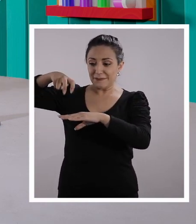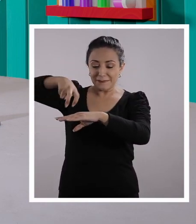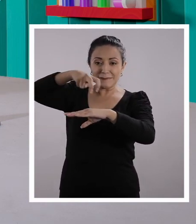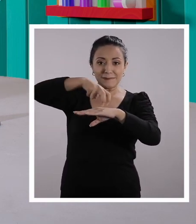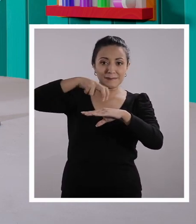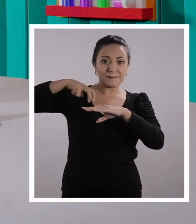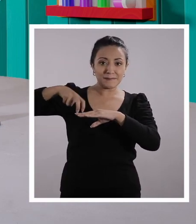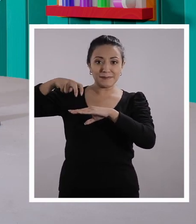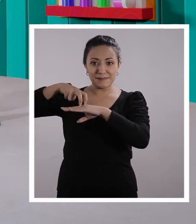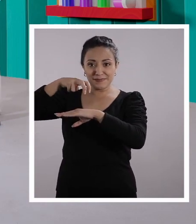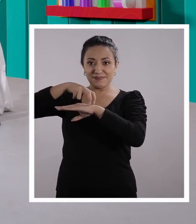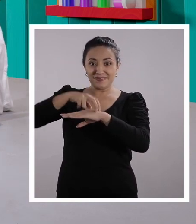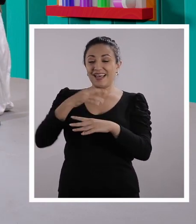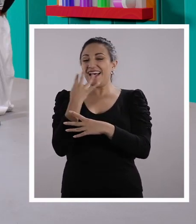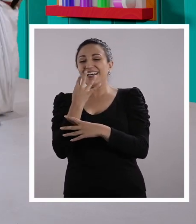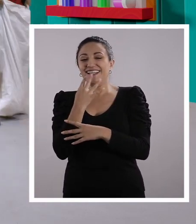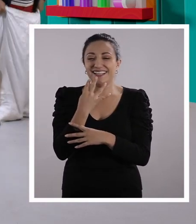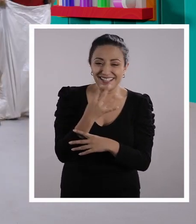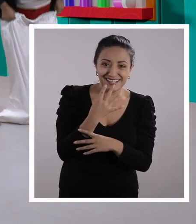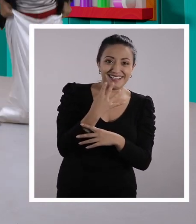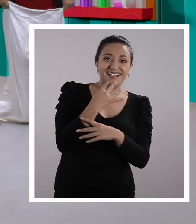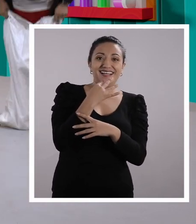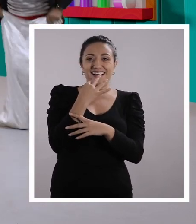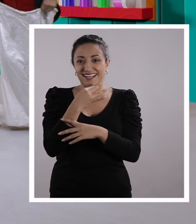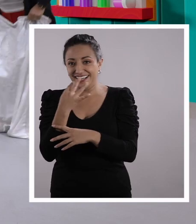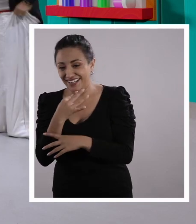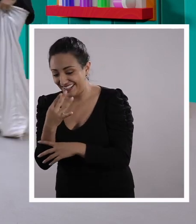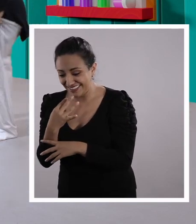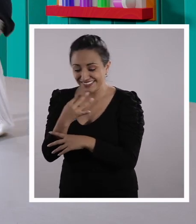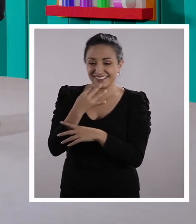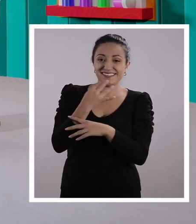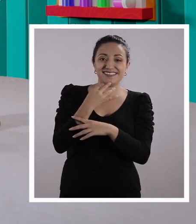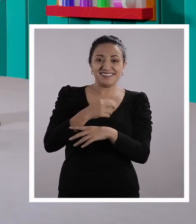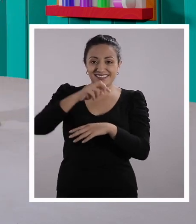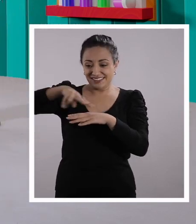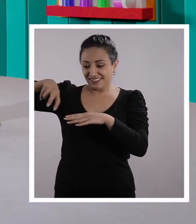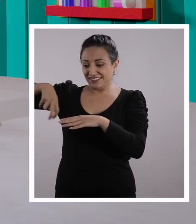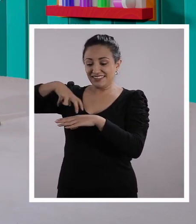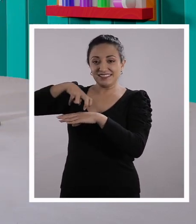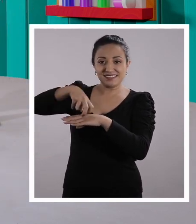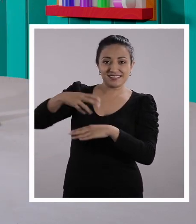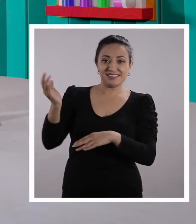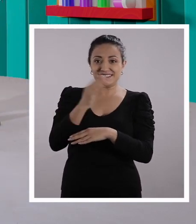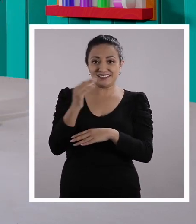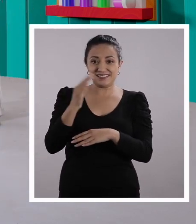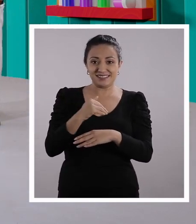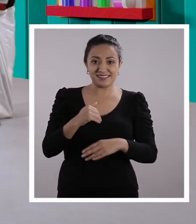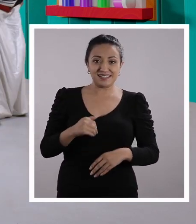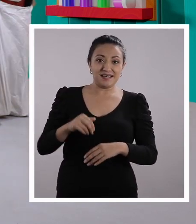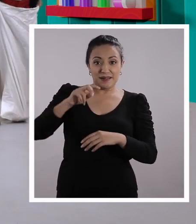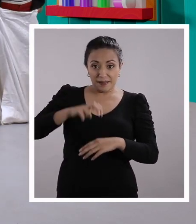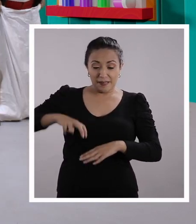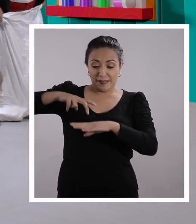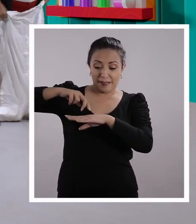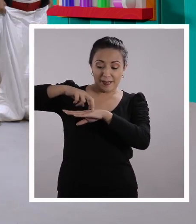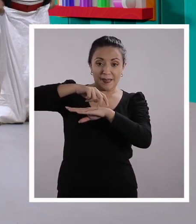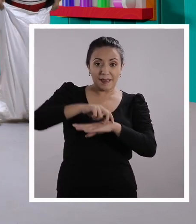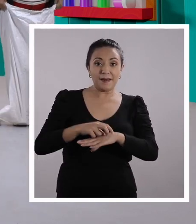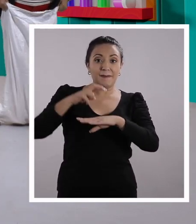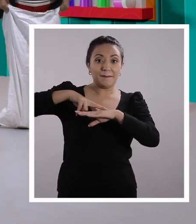karate para otro hablamos también para los profes va a quedar bien a la institución